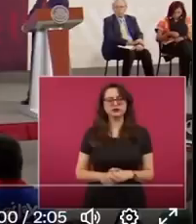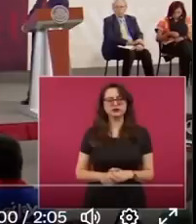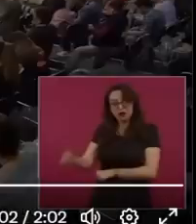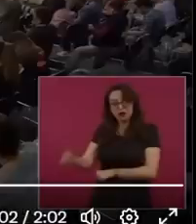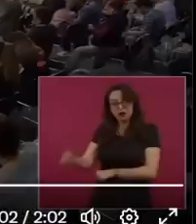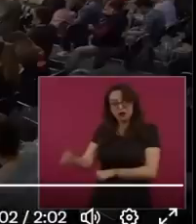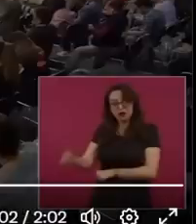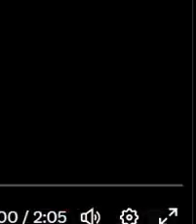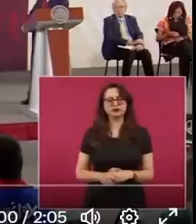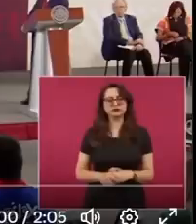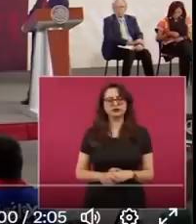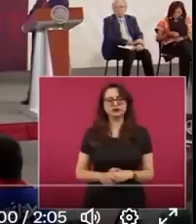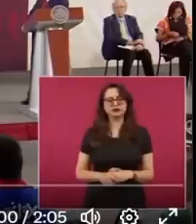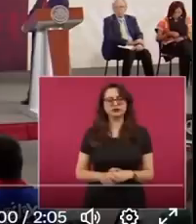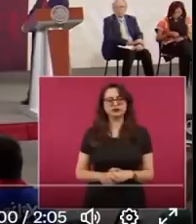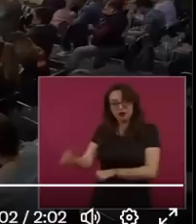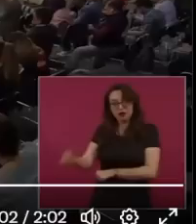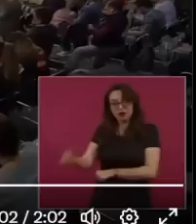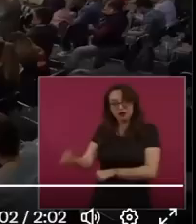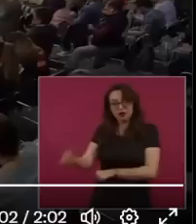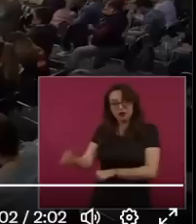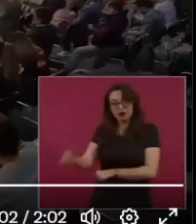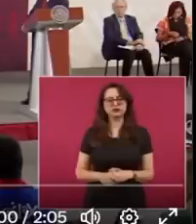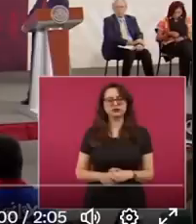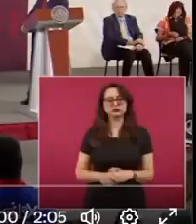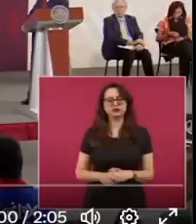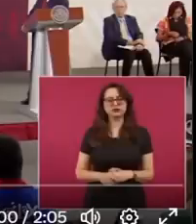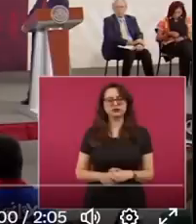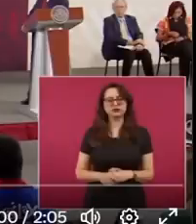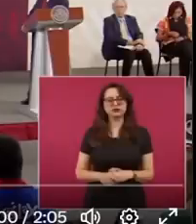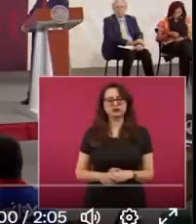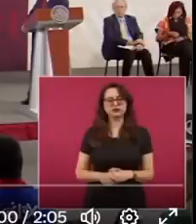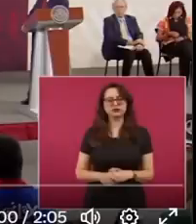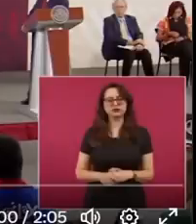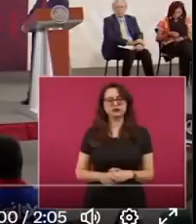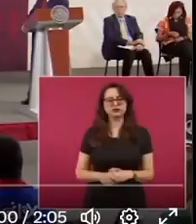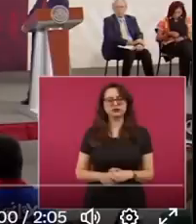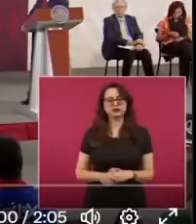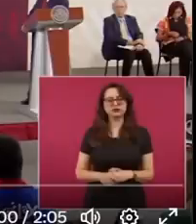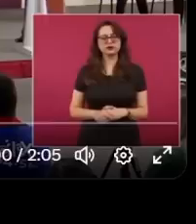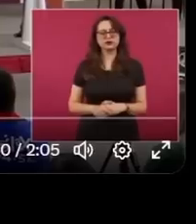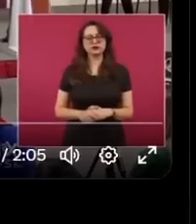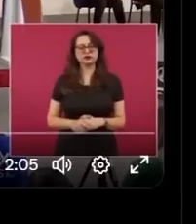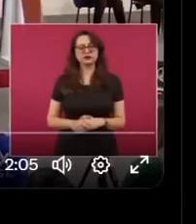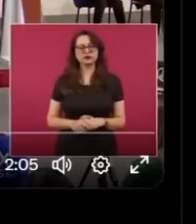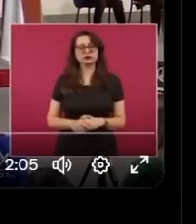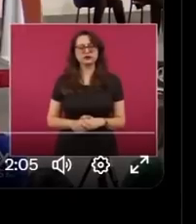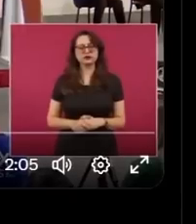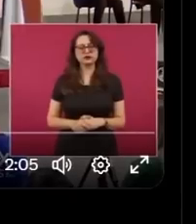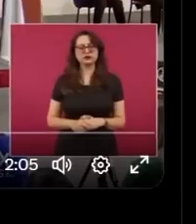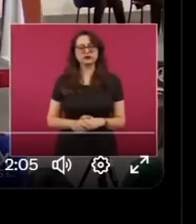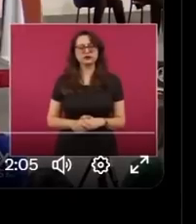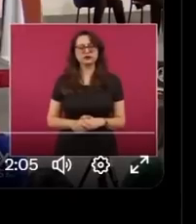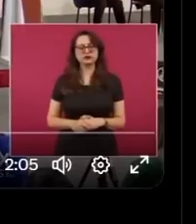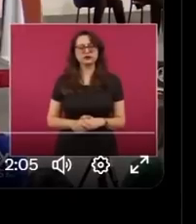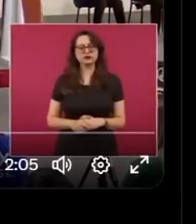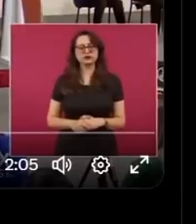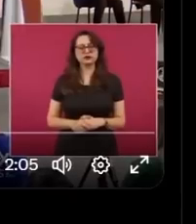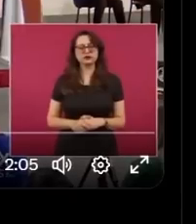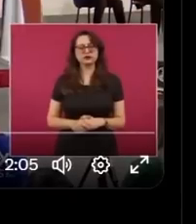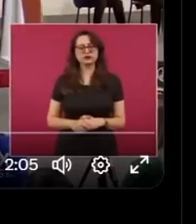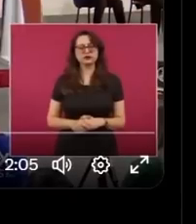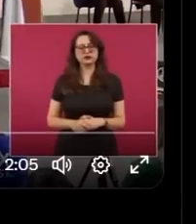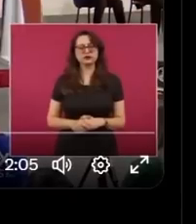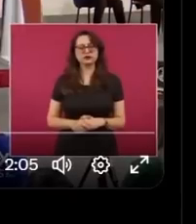el pueblo mexicano, que tiene que poner la solicitud para que jueces, ¿no?, de los órganos internacionales vengan a